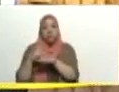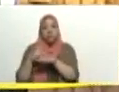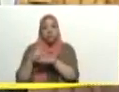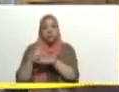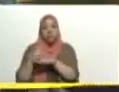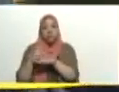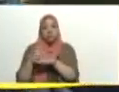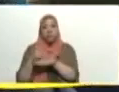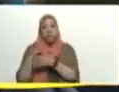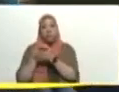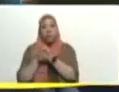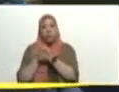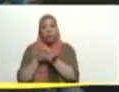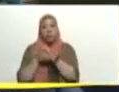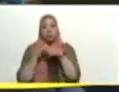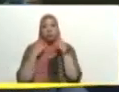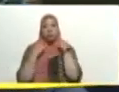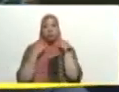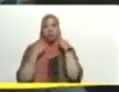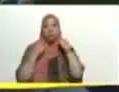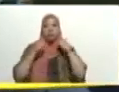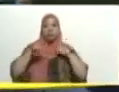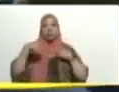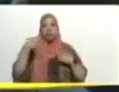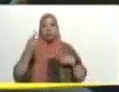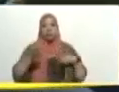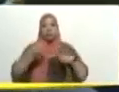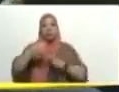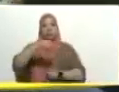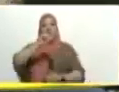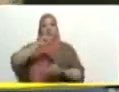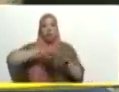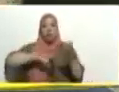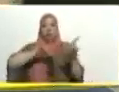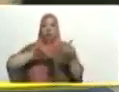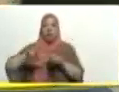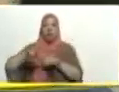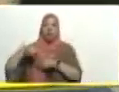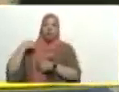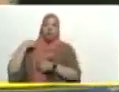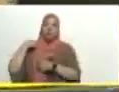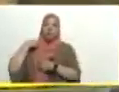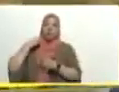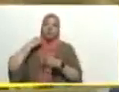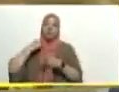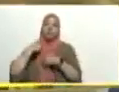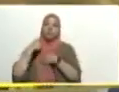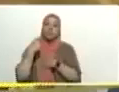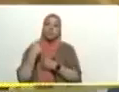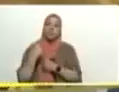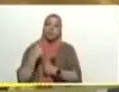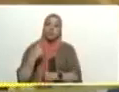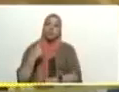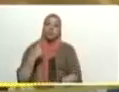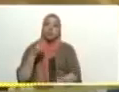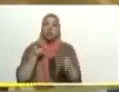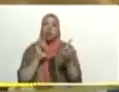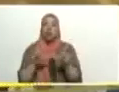Tellechea. Lo próximo que tenemos que firmar ya, que nos quedó